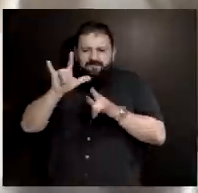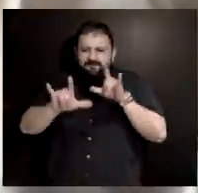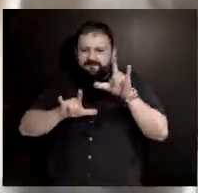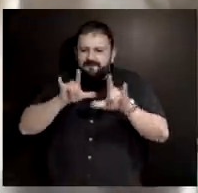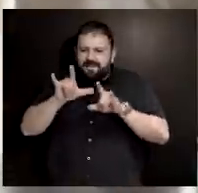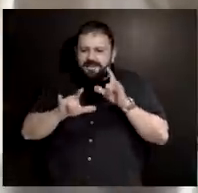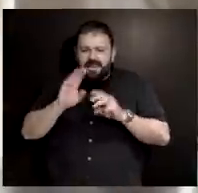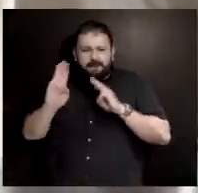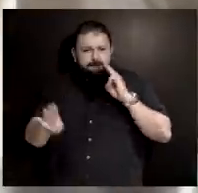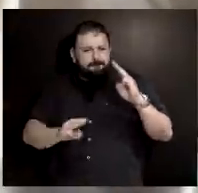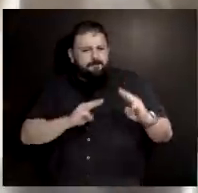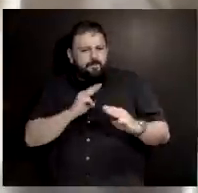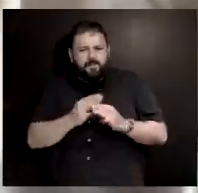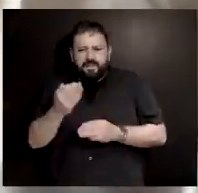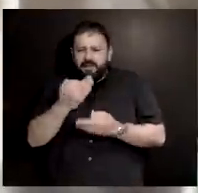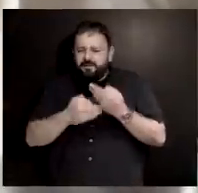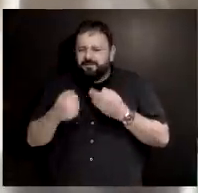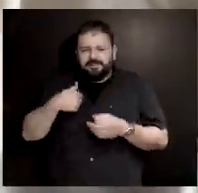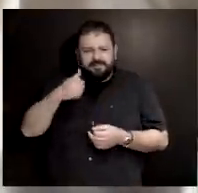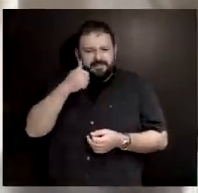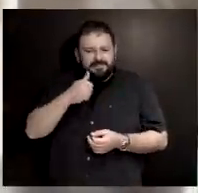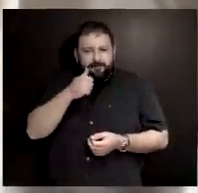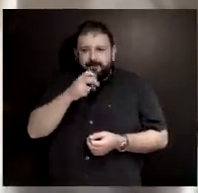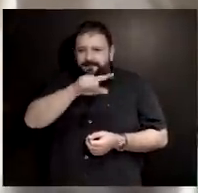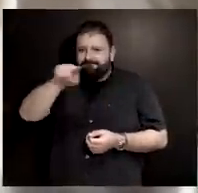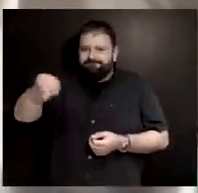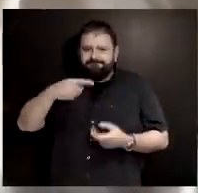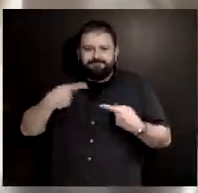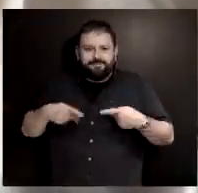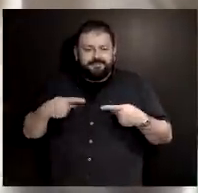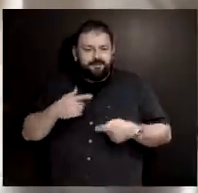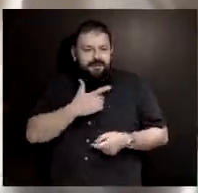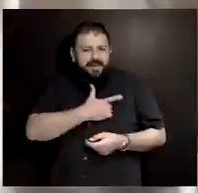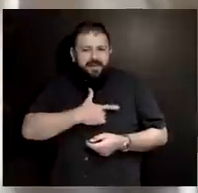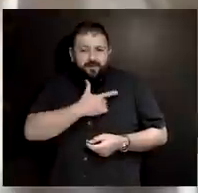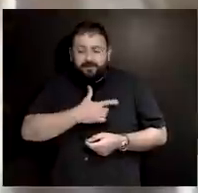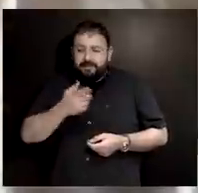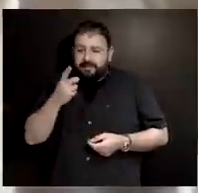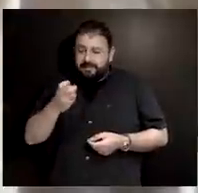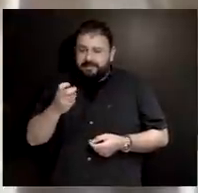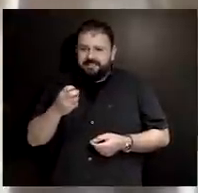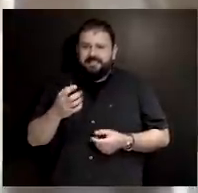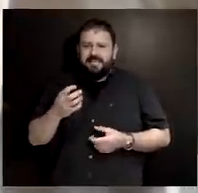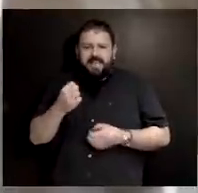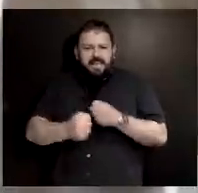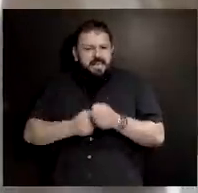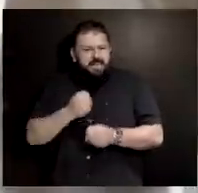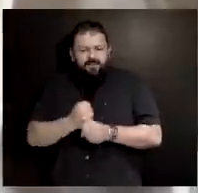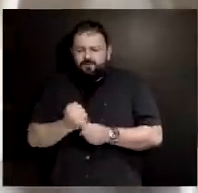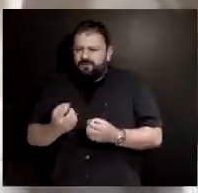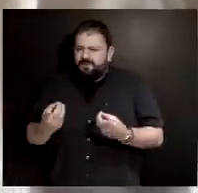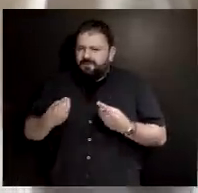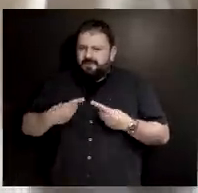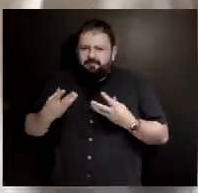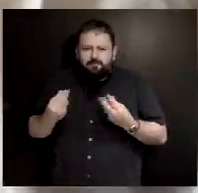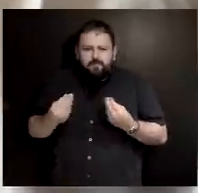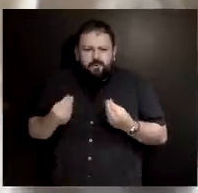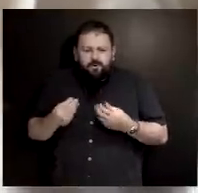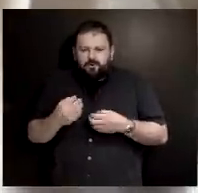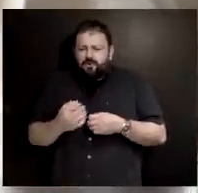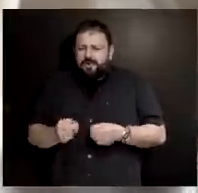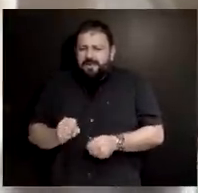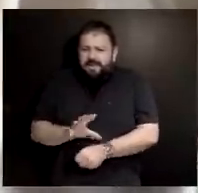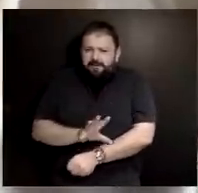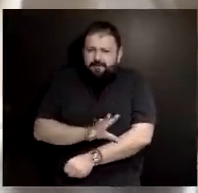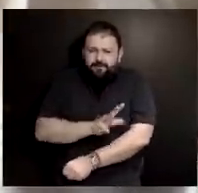pues es un destino que a todos nos gusta. Entonces, pues será un año de mucha emoción, será un año de mucho festejo,